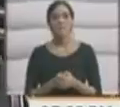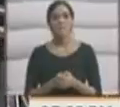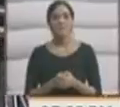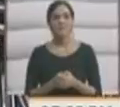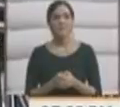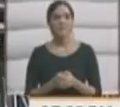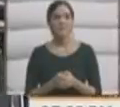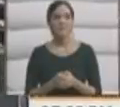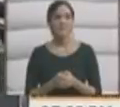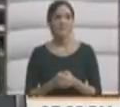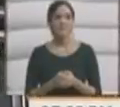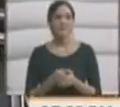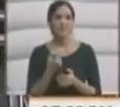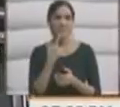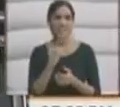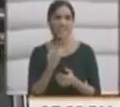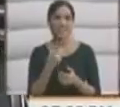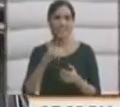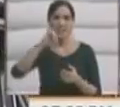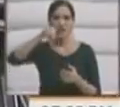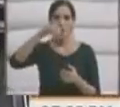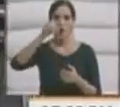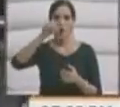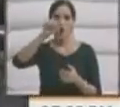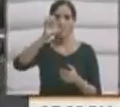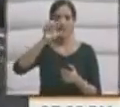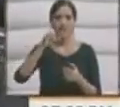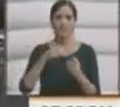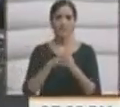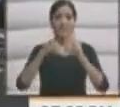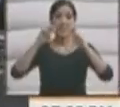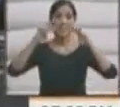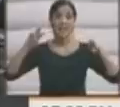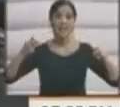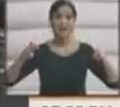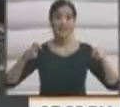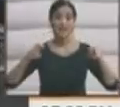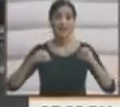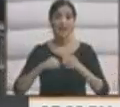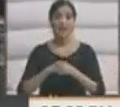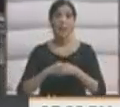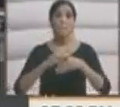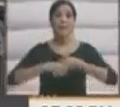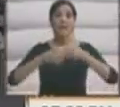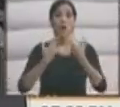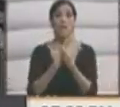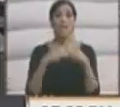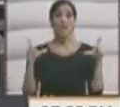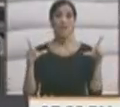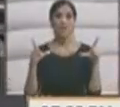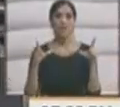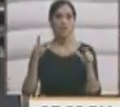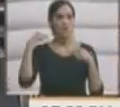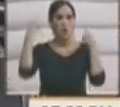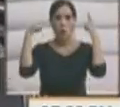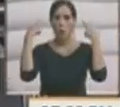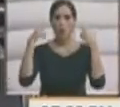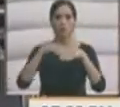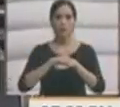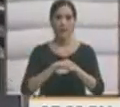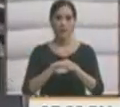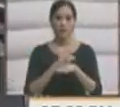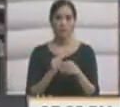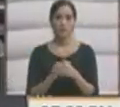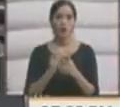lo que dice aquí José Moreno: revisen Mercado Libre, se volvieron locos con los zapatos. Roselia nos